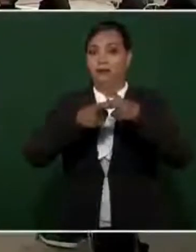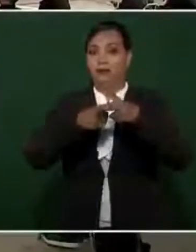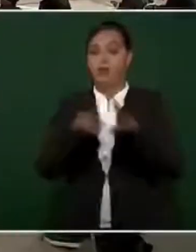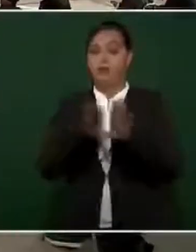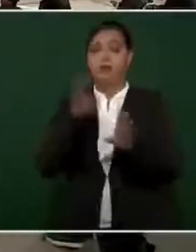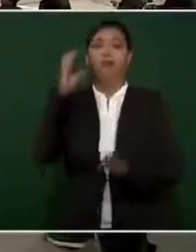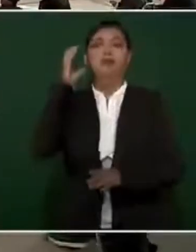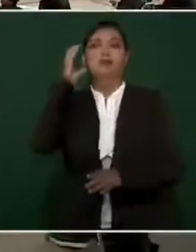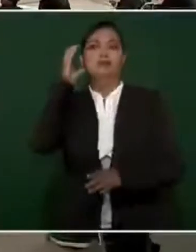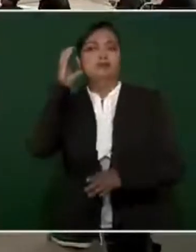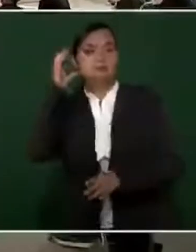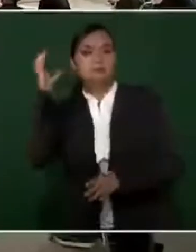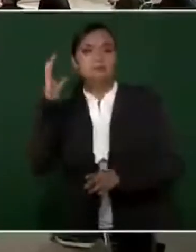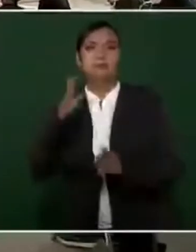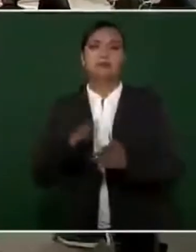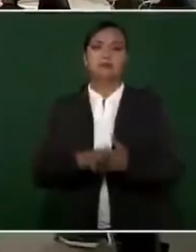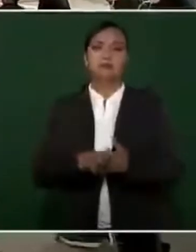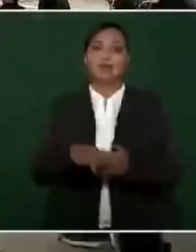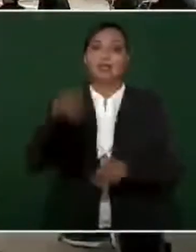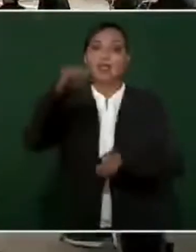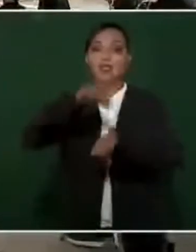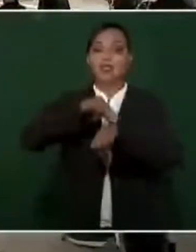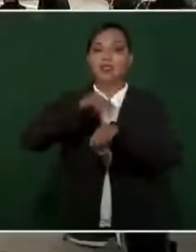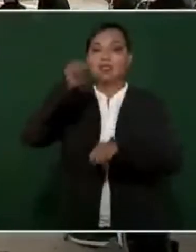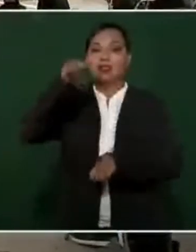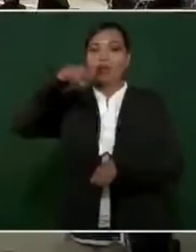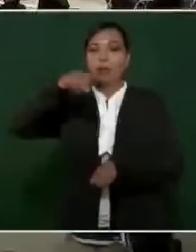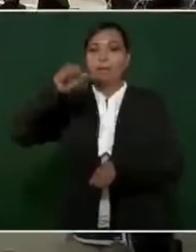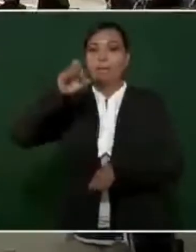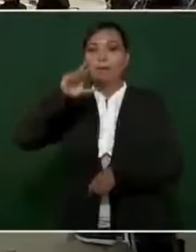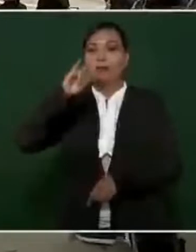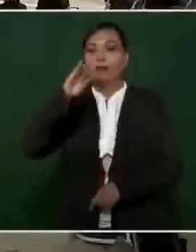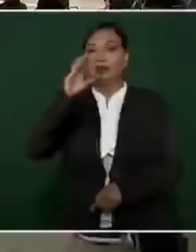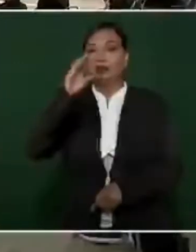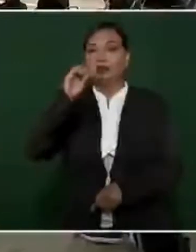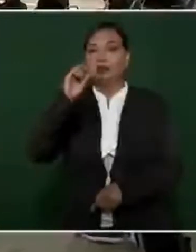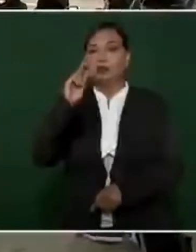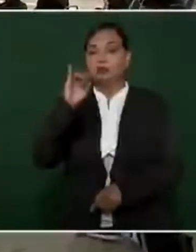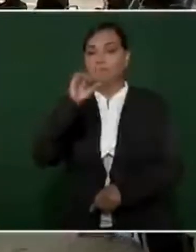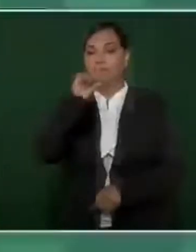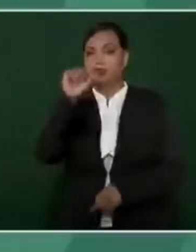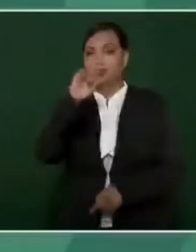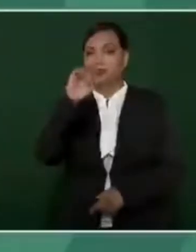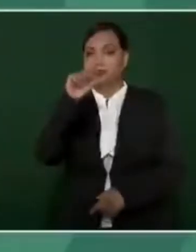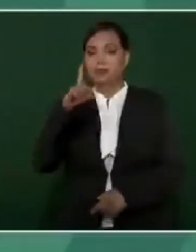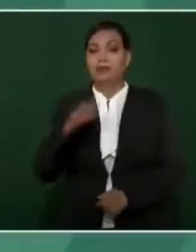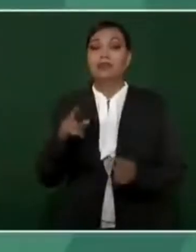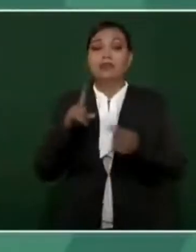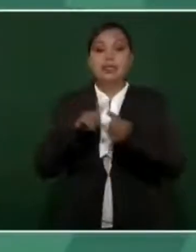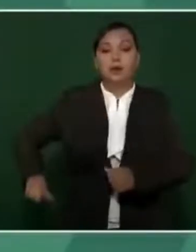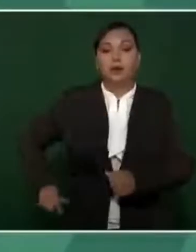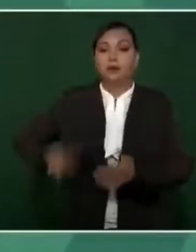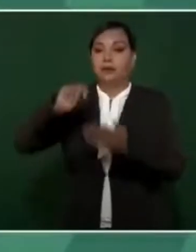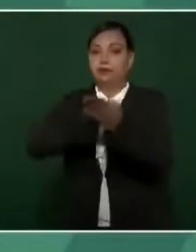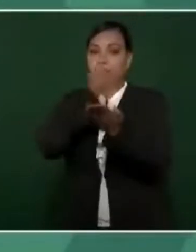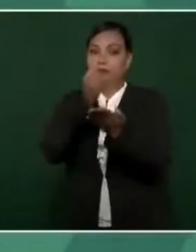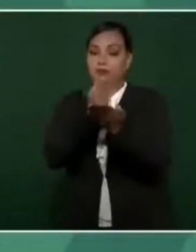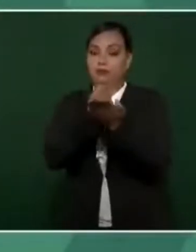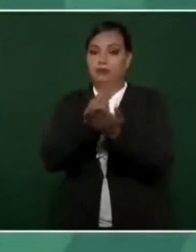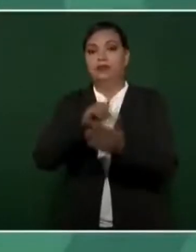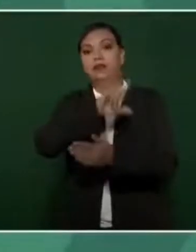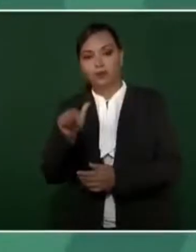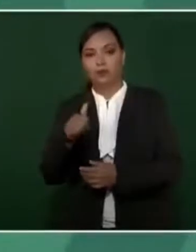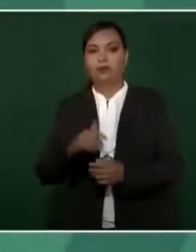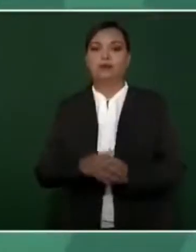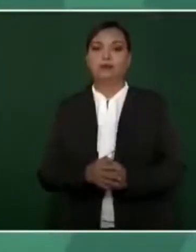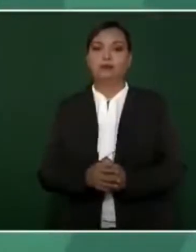escuchando al doctor Américo Villarreal, gobernador de Tamaulipas, y